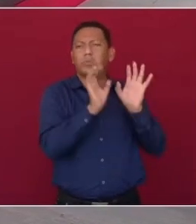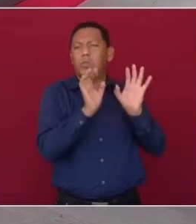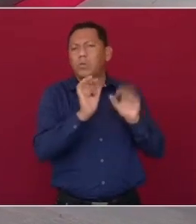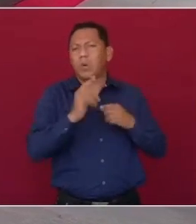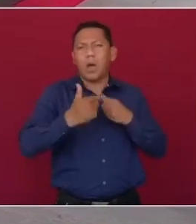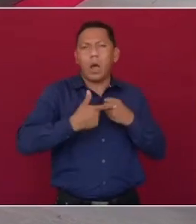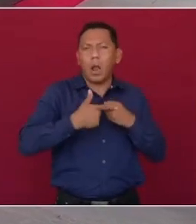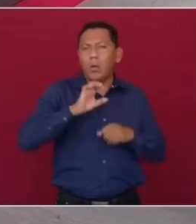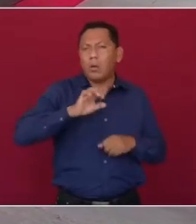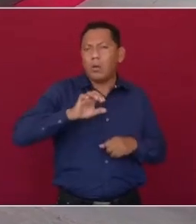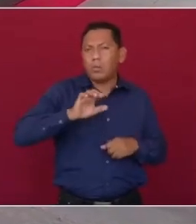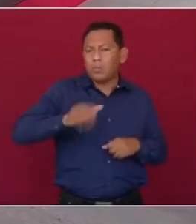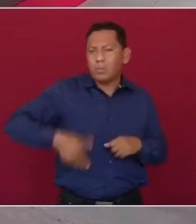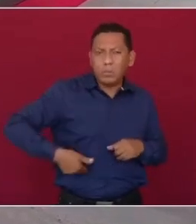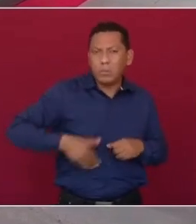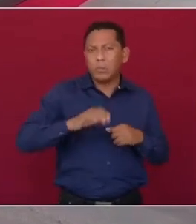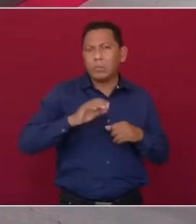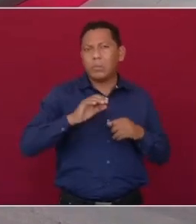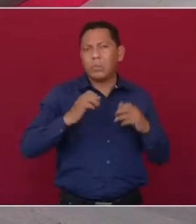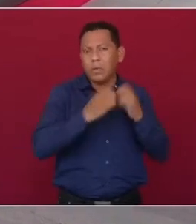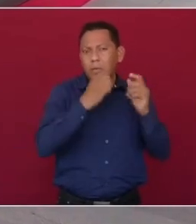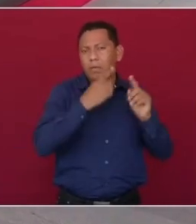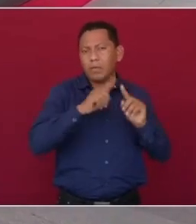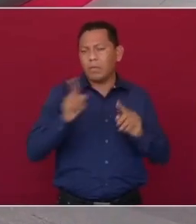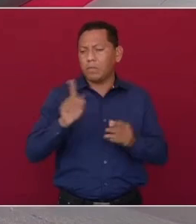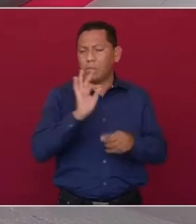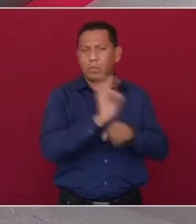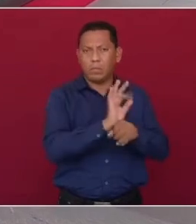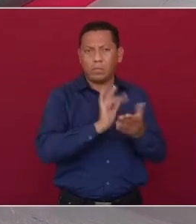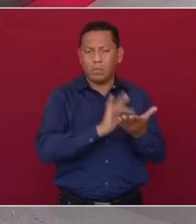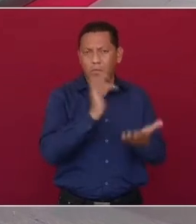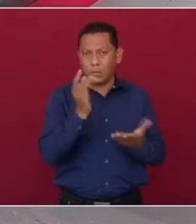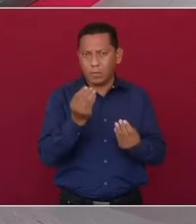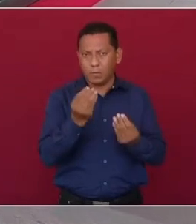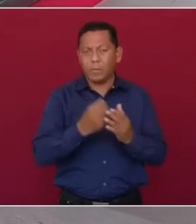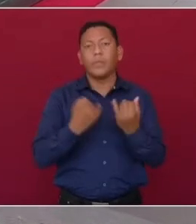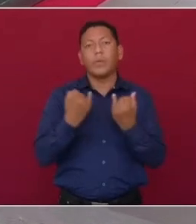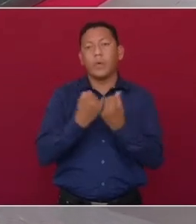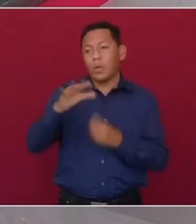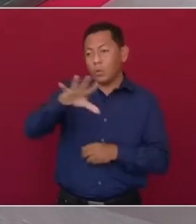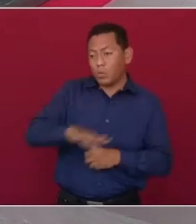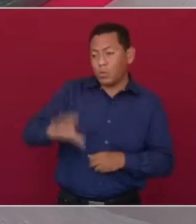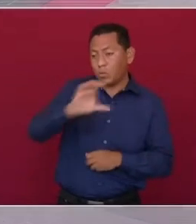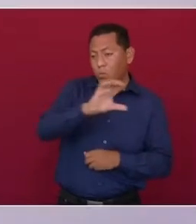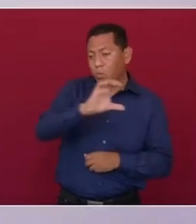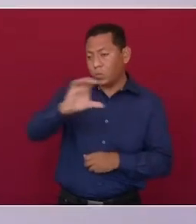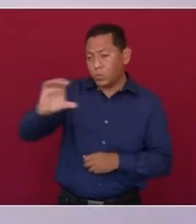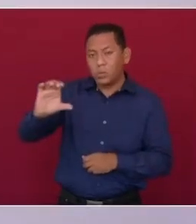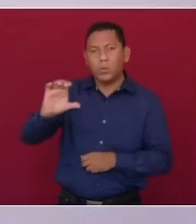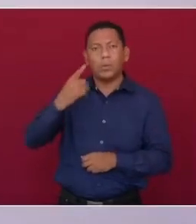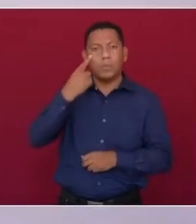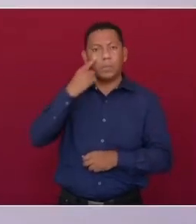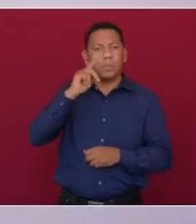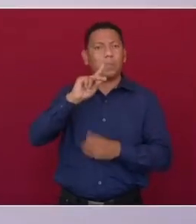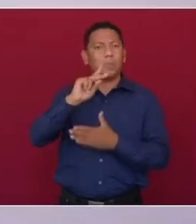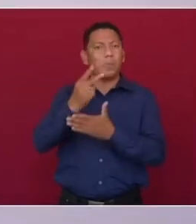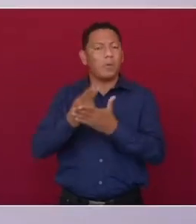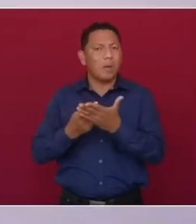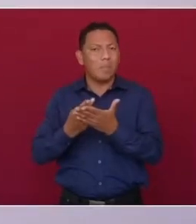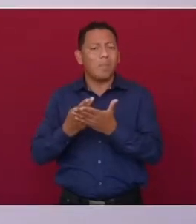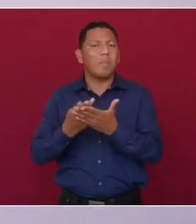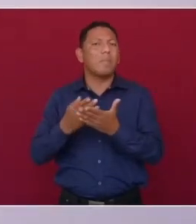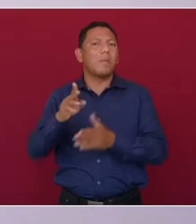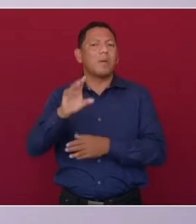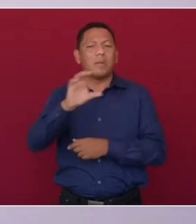población. Se continúa apoyando al medio rural. Los programas Sembrando Vida, Producción para el